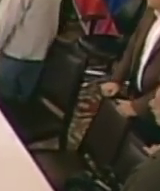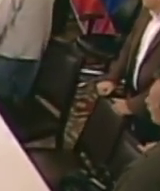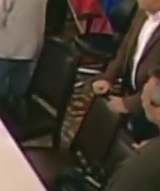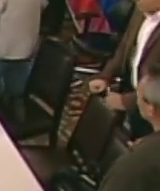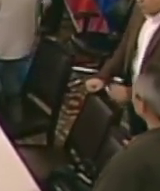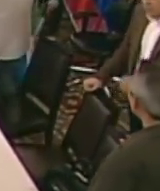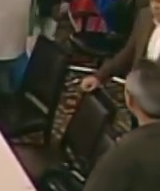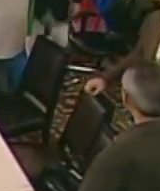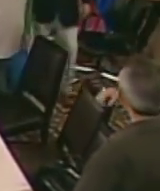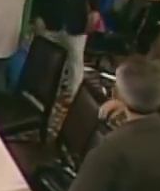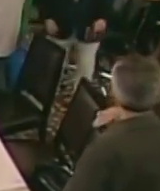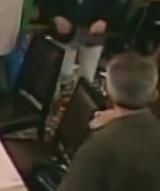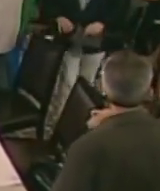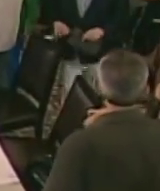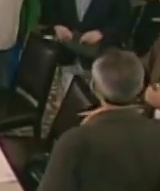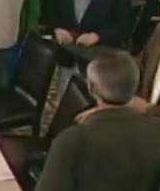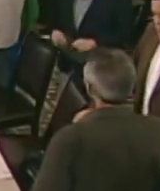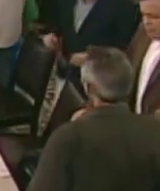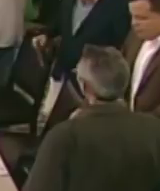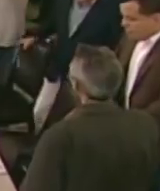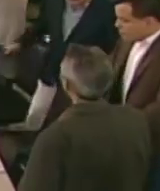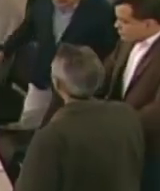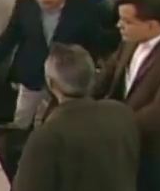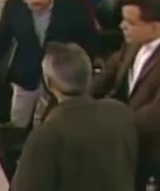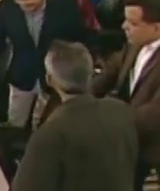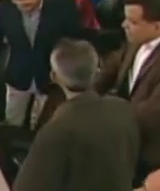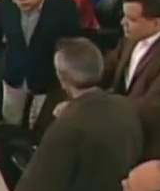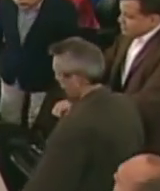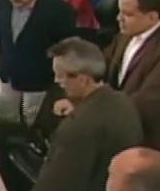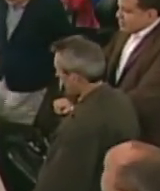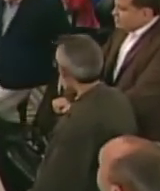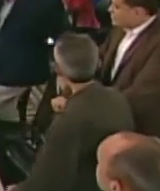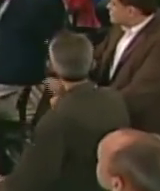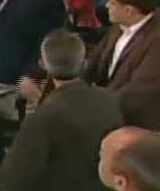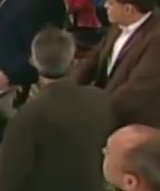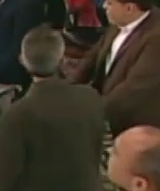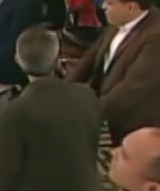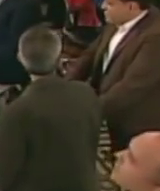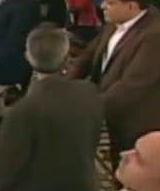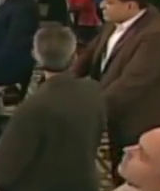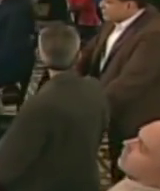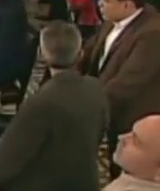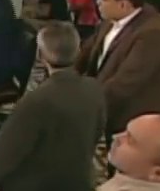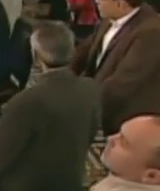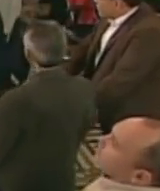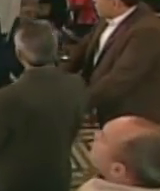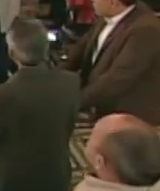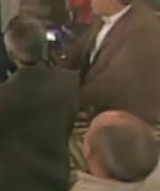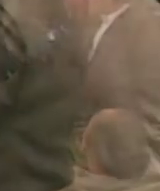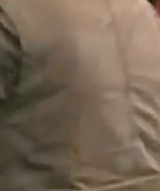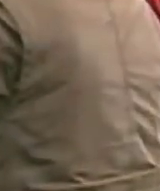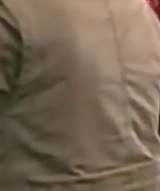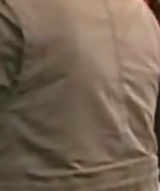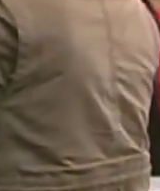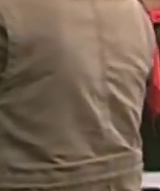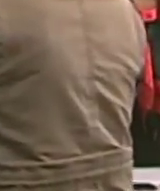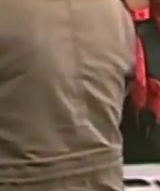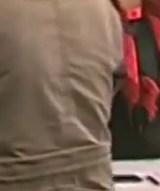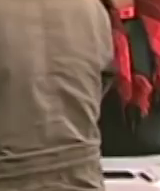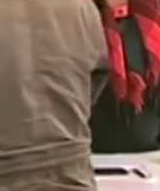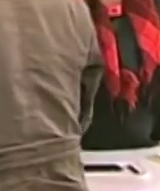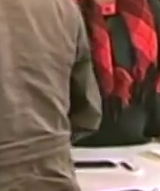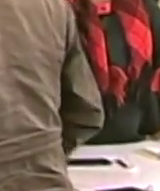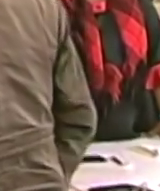Orgánica de los Trabajadores y Trabajadoras de nuestro país. En las imágenes, el presidente de la